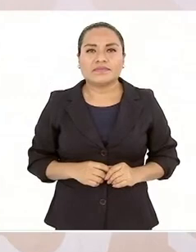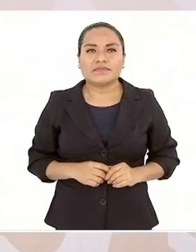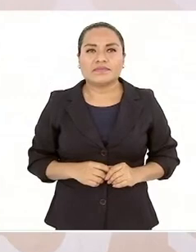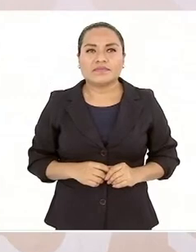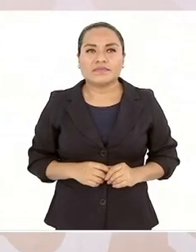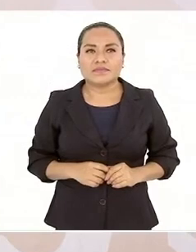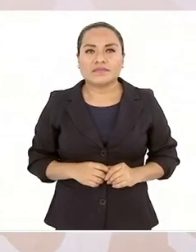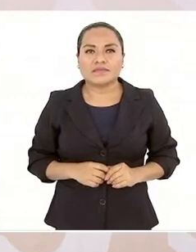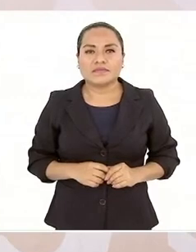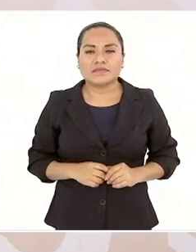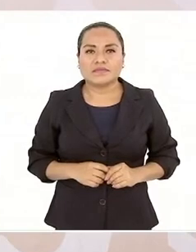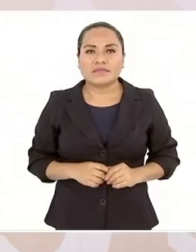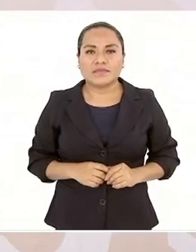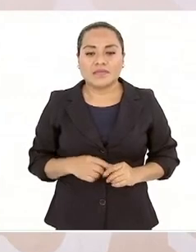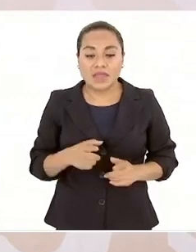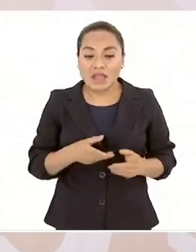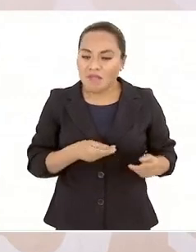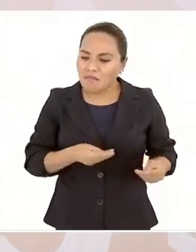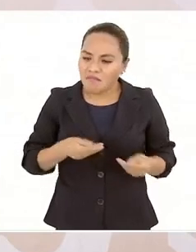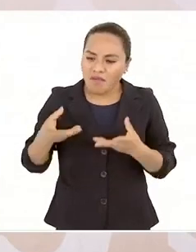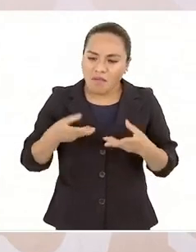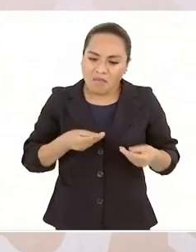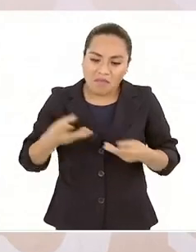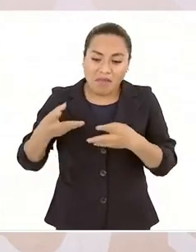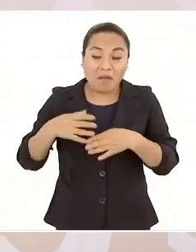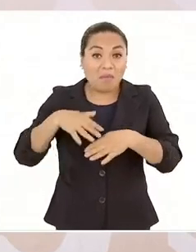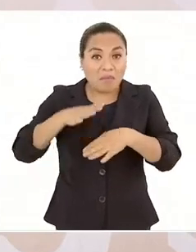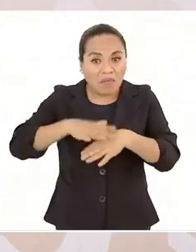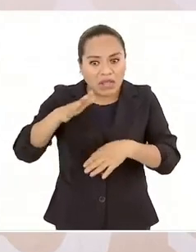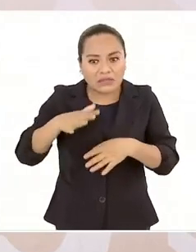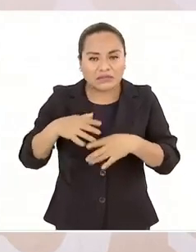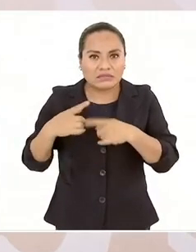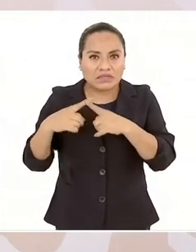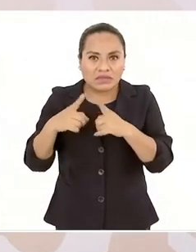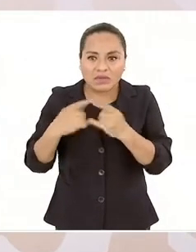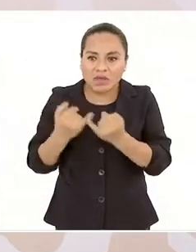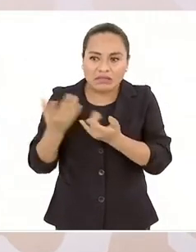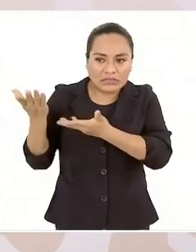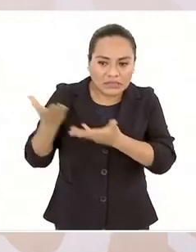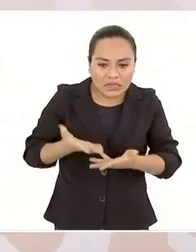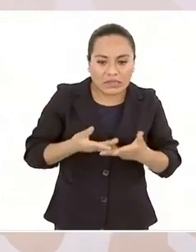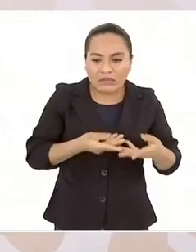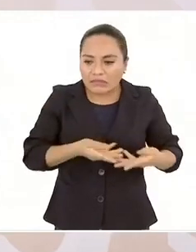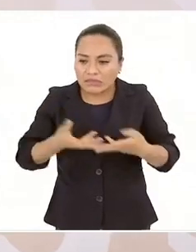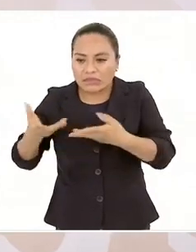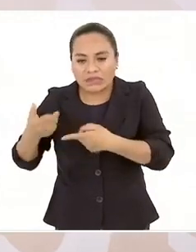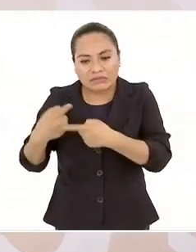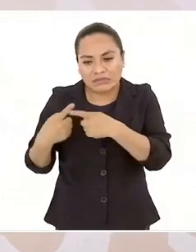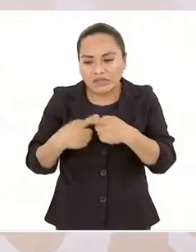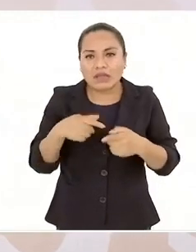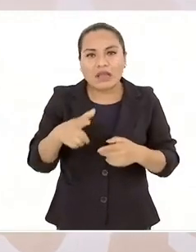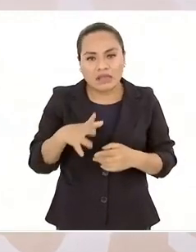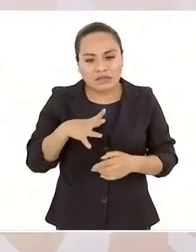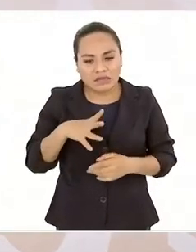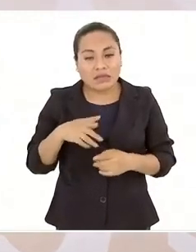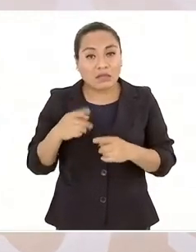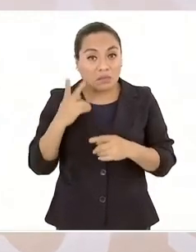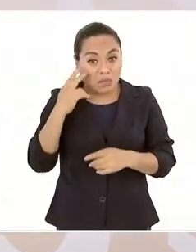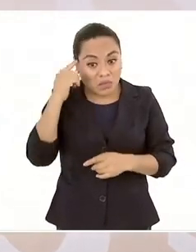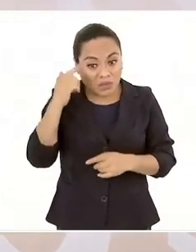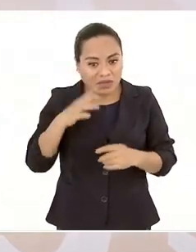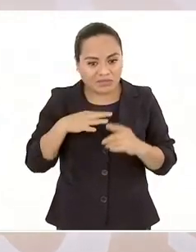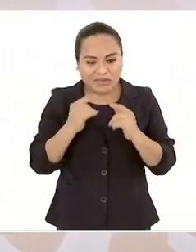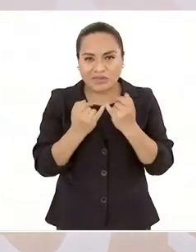se transporta más carga por los puertos del Pacífico que por los